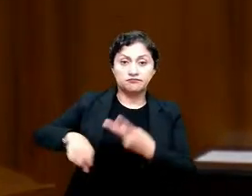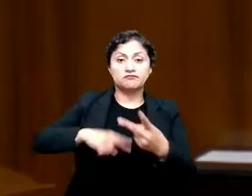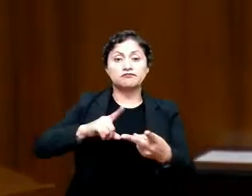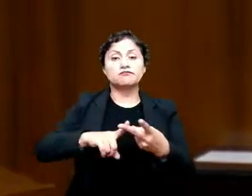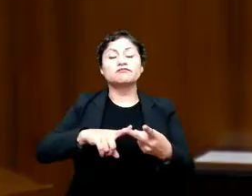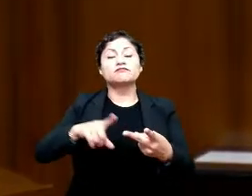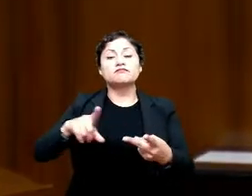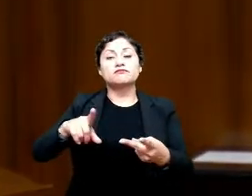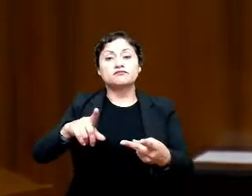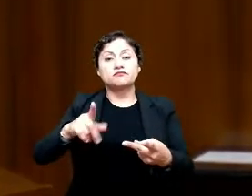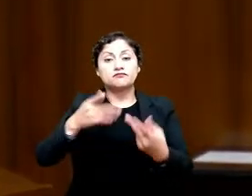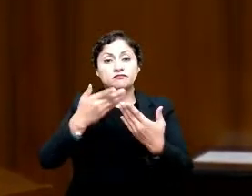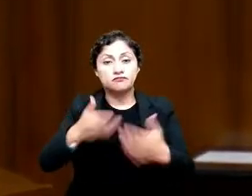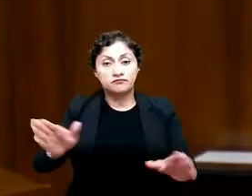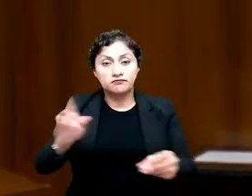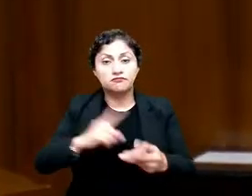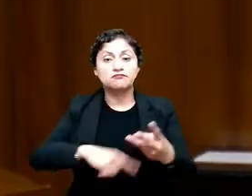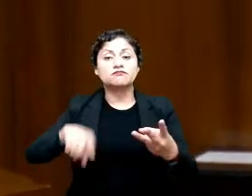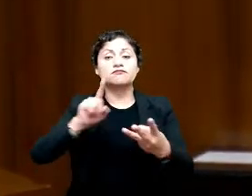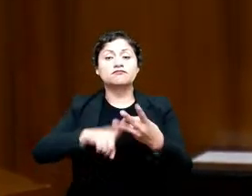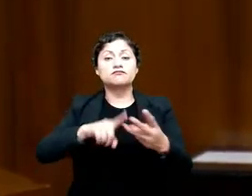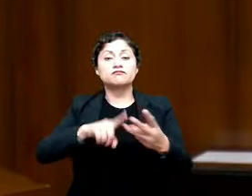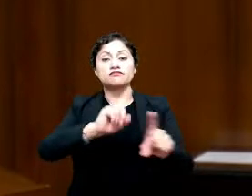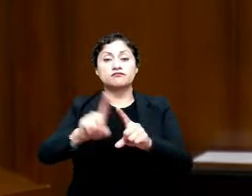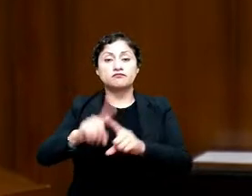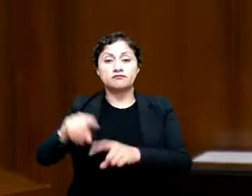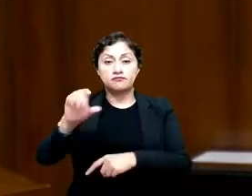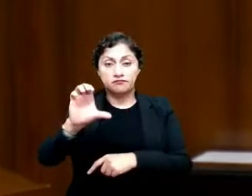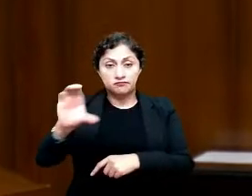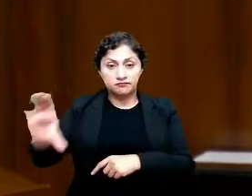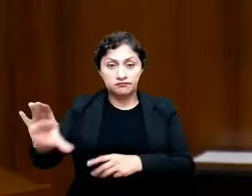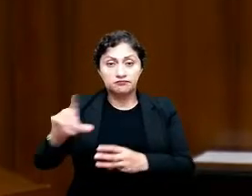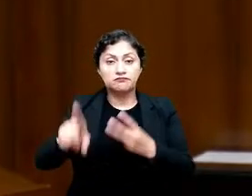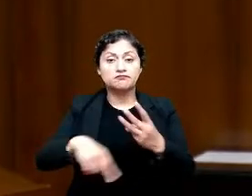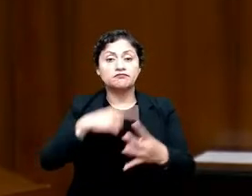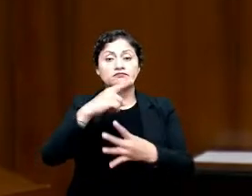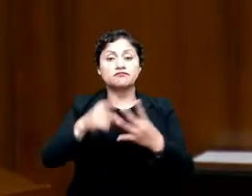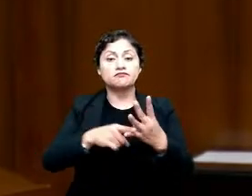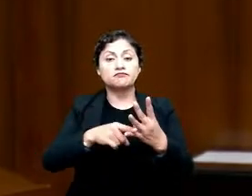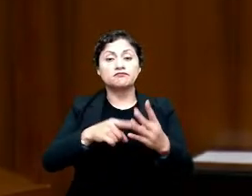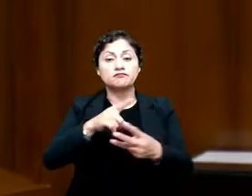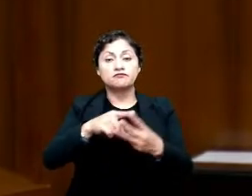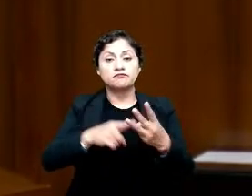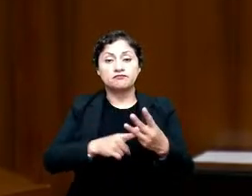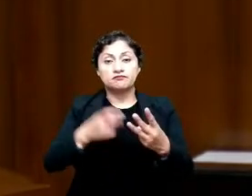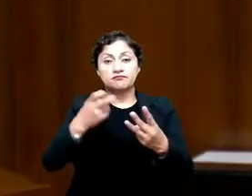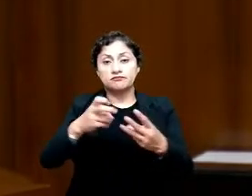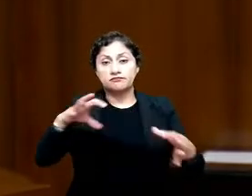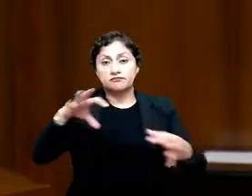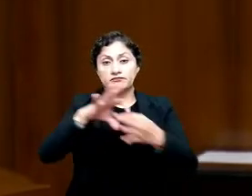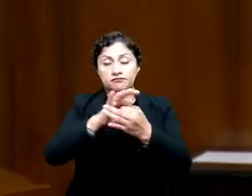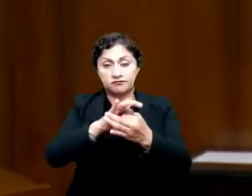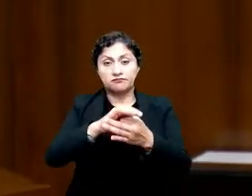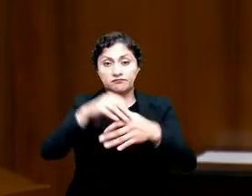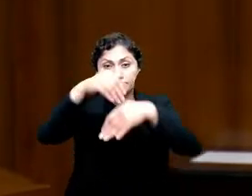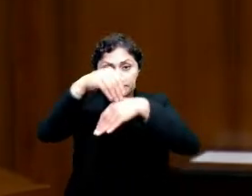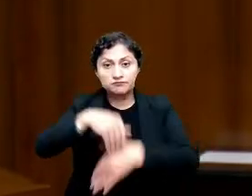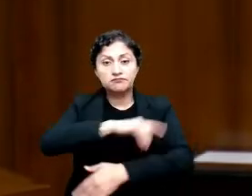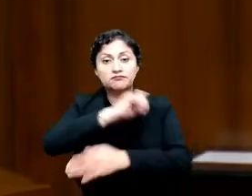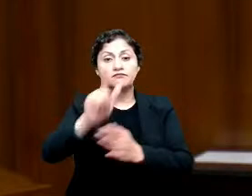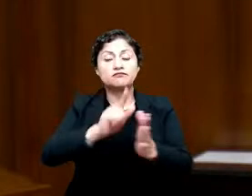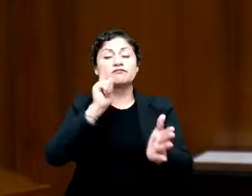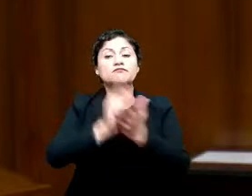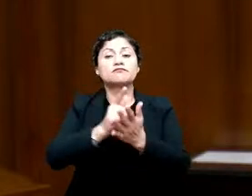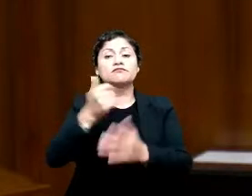las distintas expresiones políticas de la sociedad civil, con plena vigencia en el Estado de Derecho y garante de los derechos